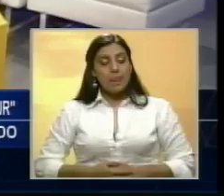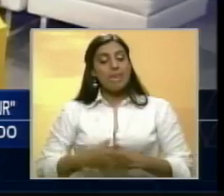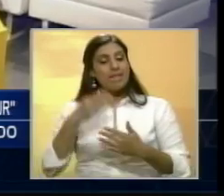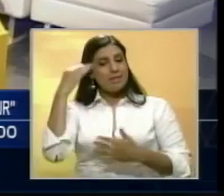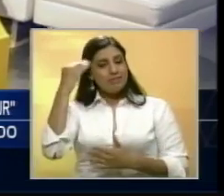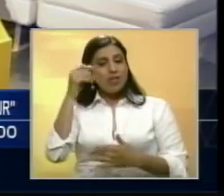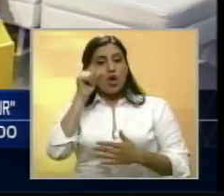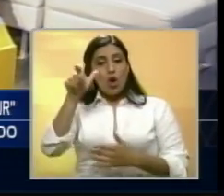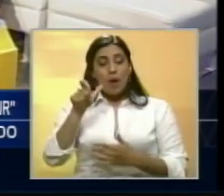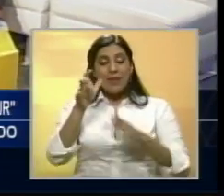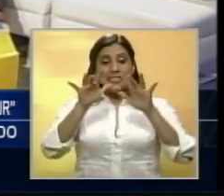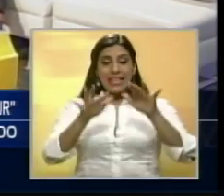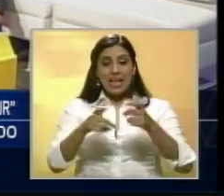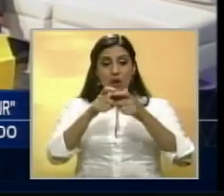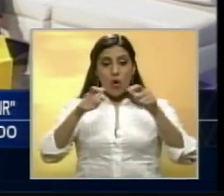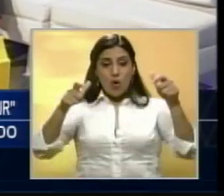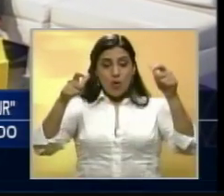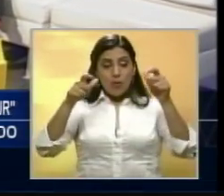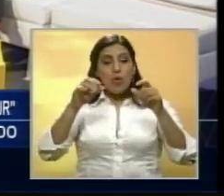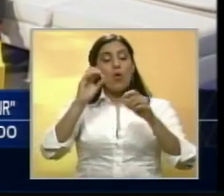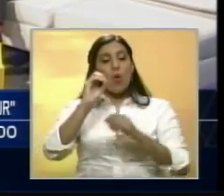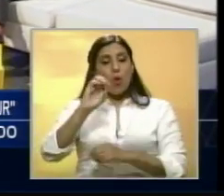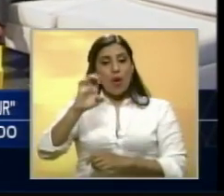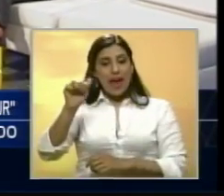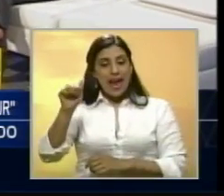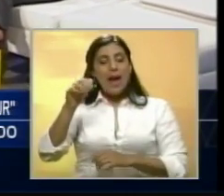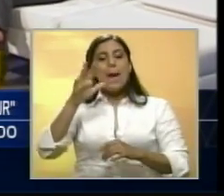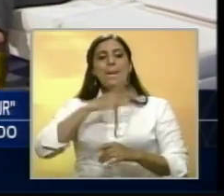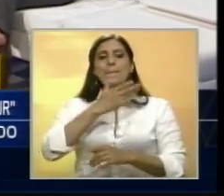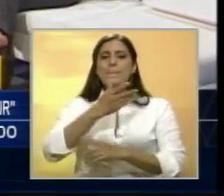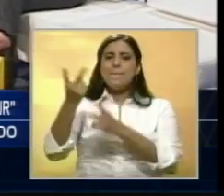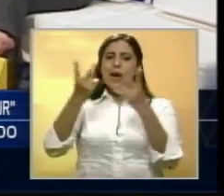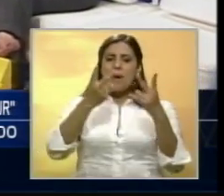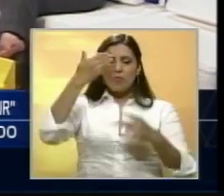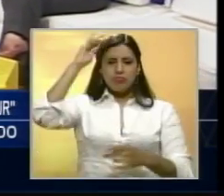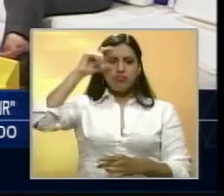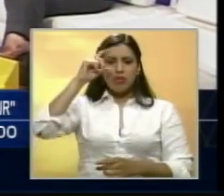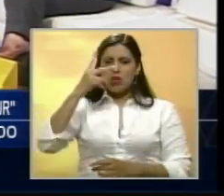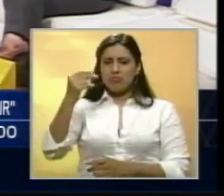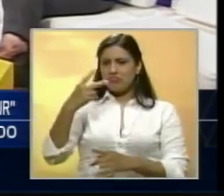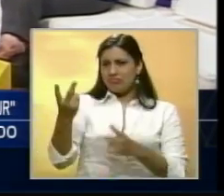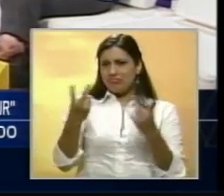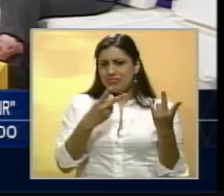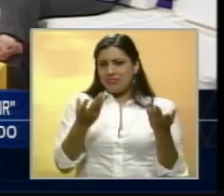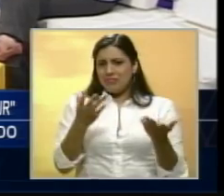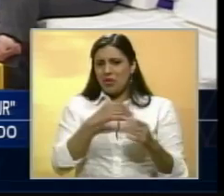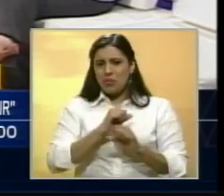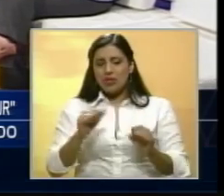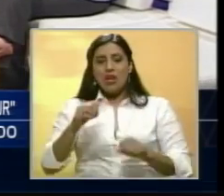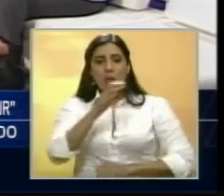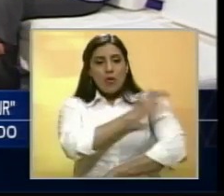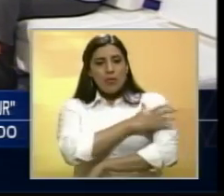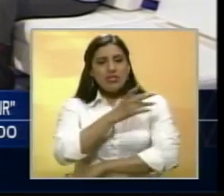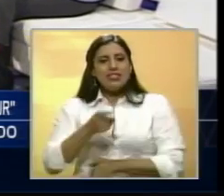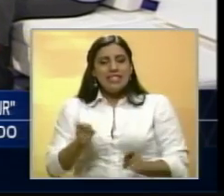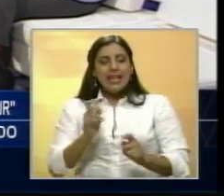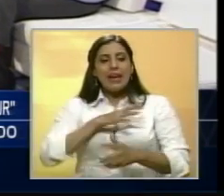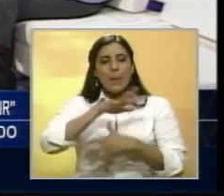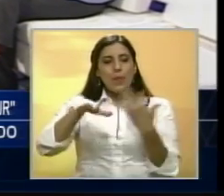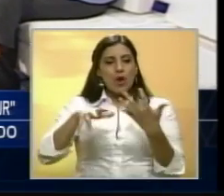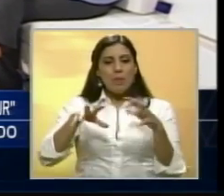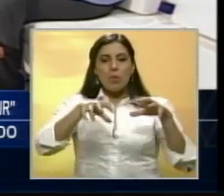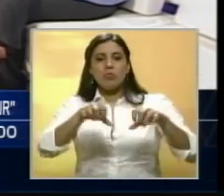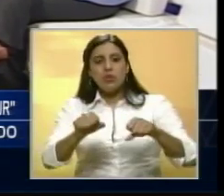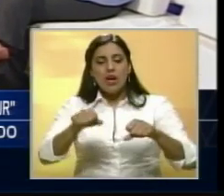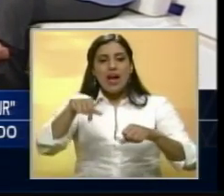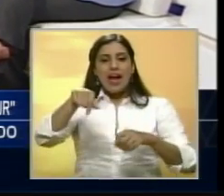Considera que Almagro no tiene potestad para invitar al presidente de la Asamblea Nacional, Henry Ramos Ayub, a la reunión de este organismo. Afirma que la oposición pretende generar una